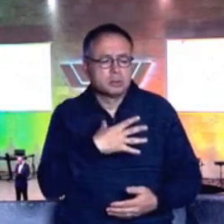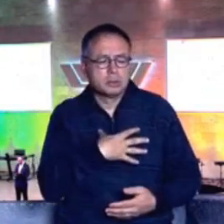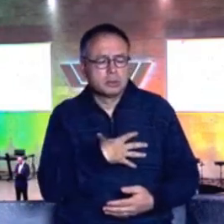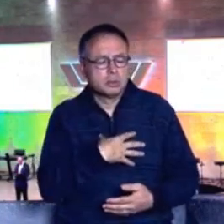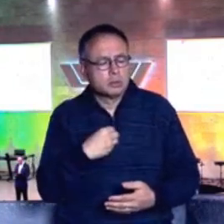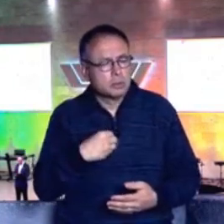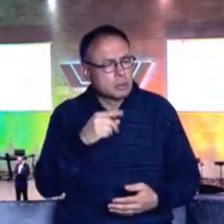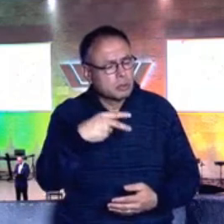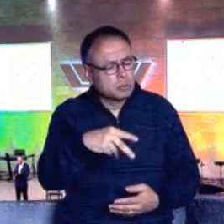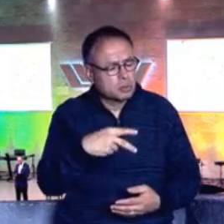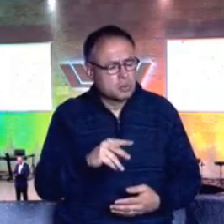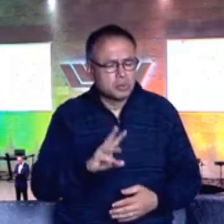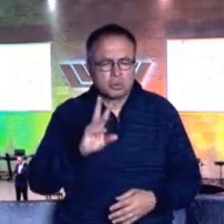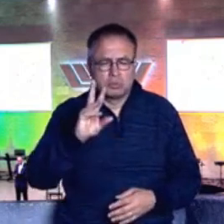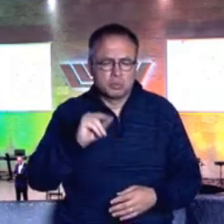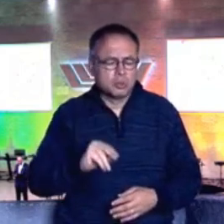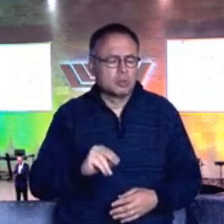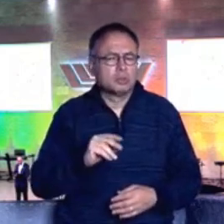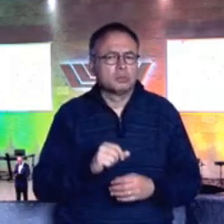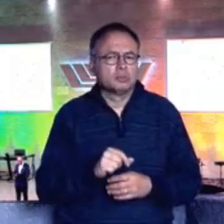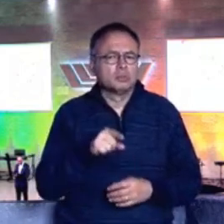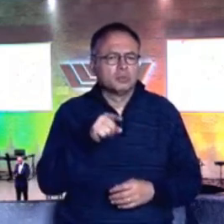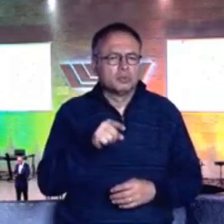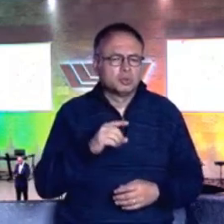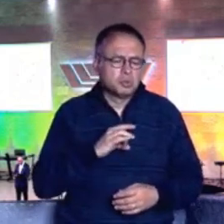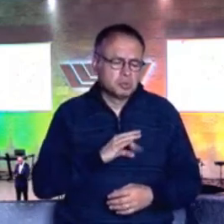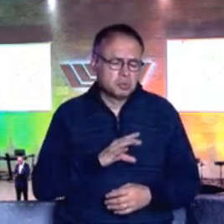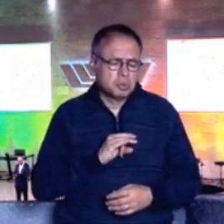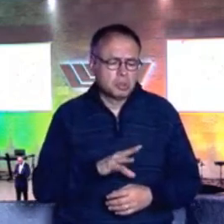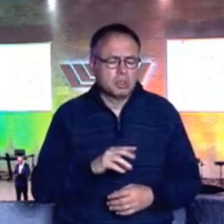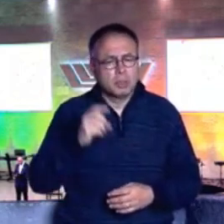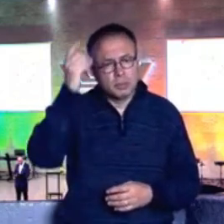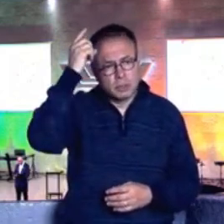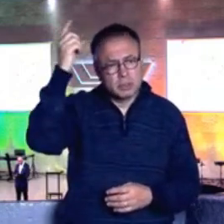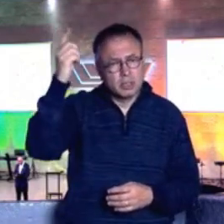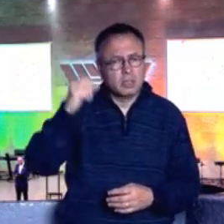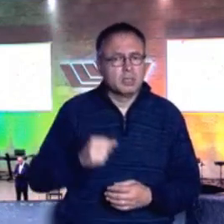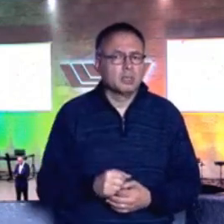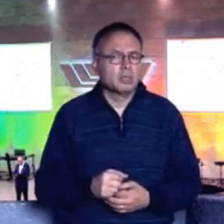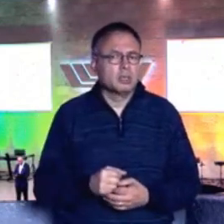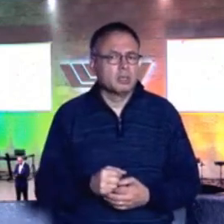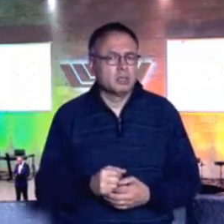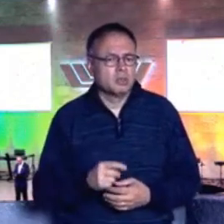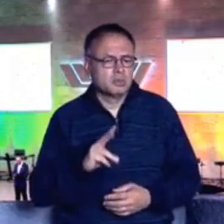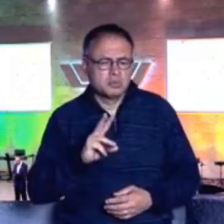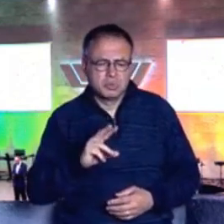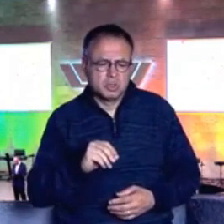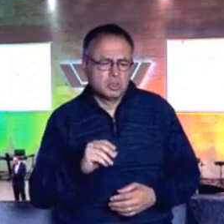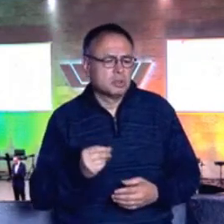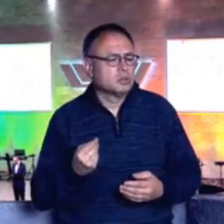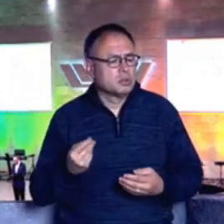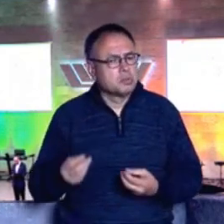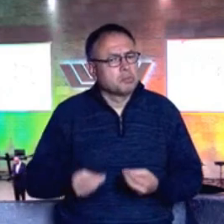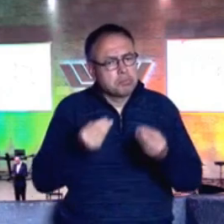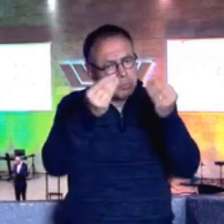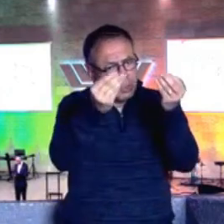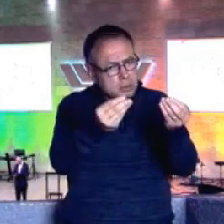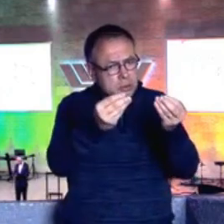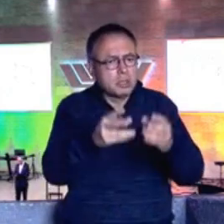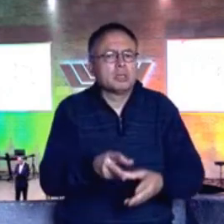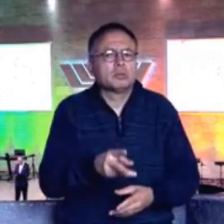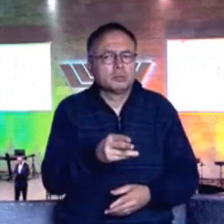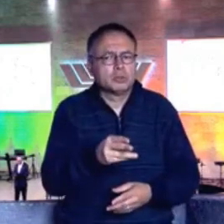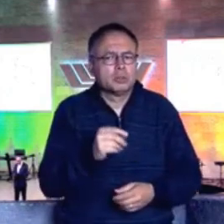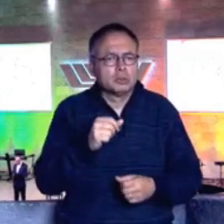nada Yo sé bien que temes a Dios pues no me haas negado a tu único hijo Abraham levantó Entonces los